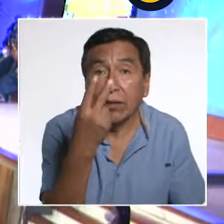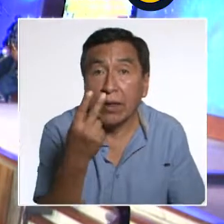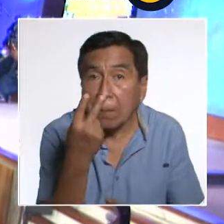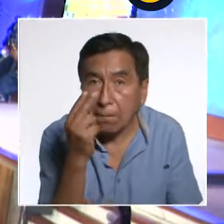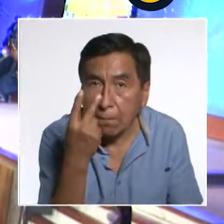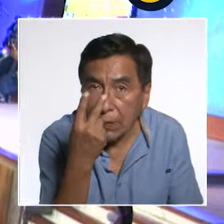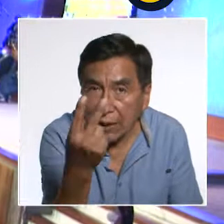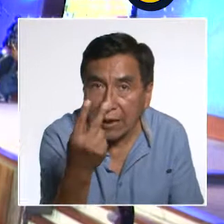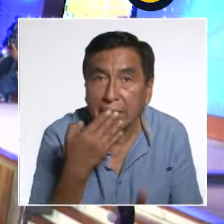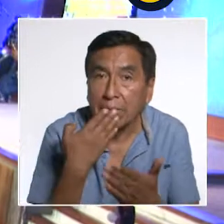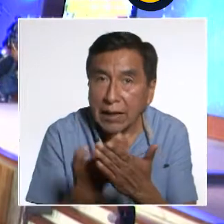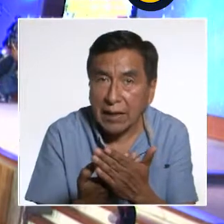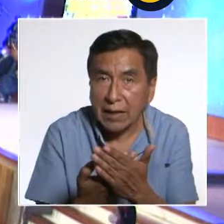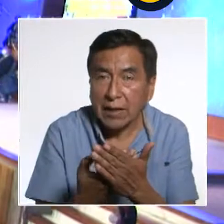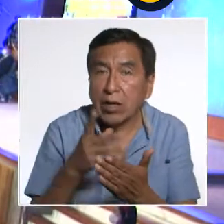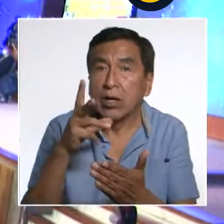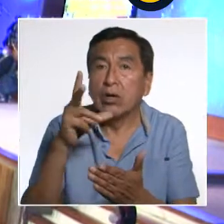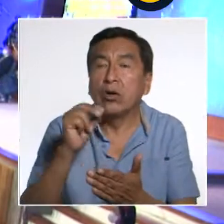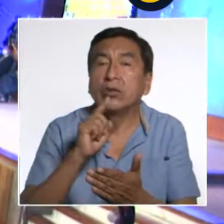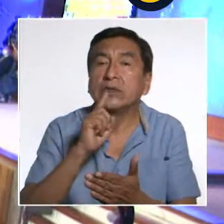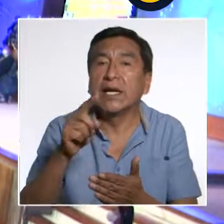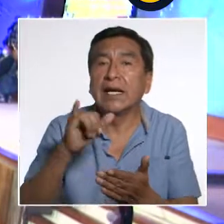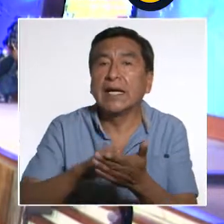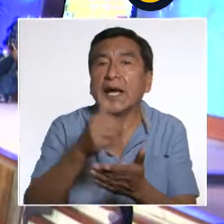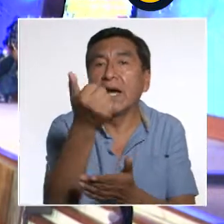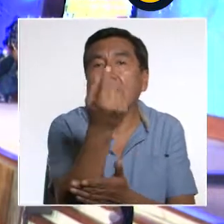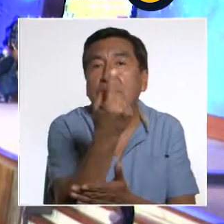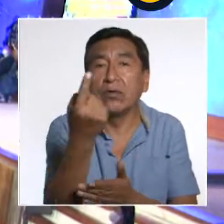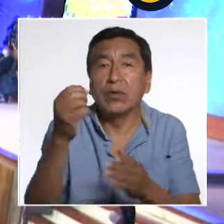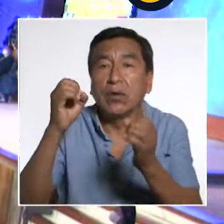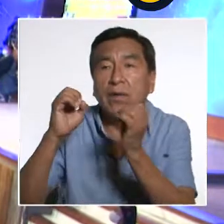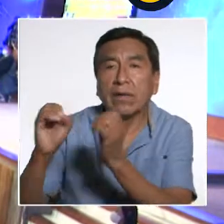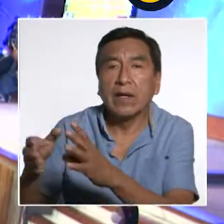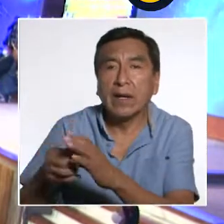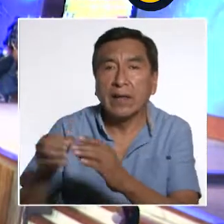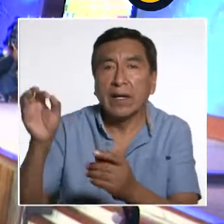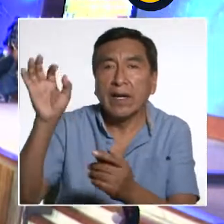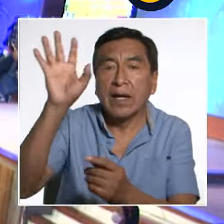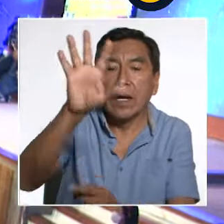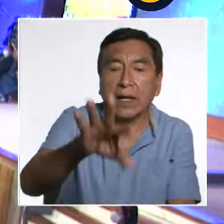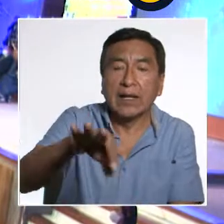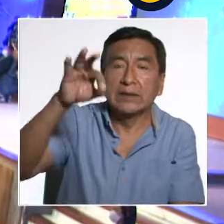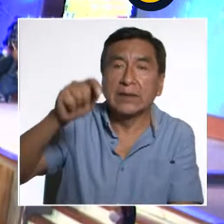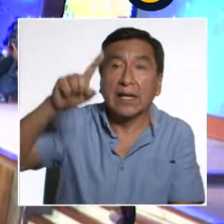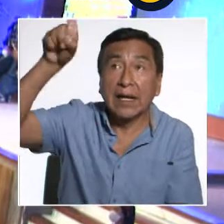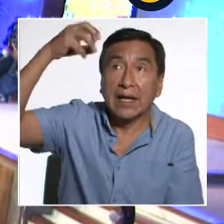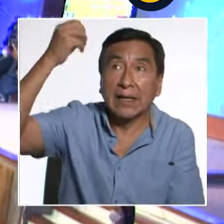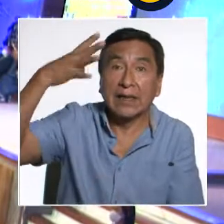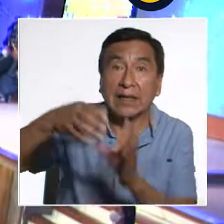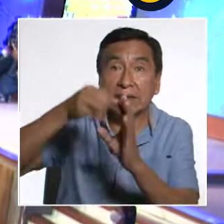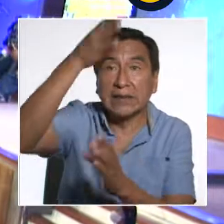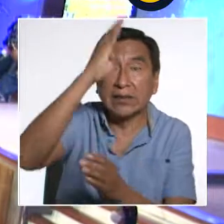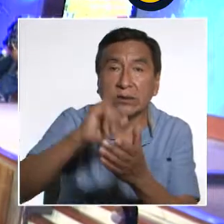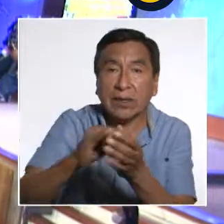bien, no sea que alguno deje de alcanzar la gracia de Dios, que